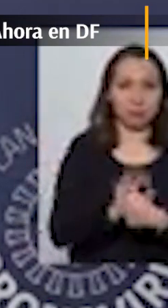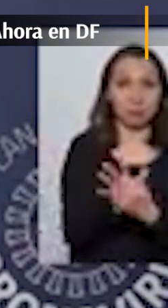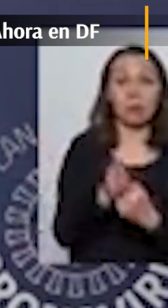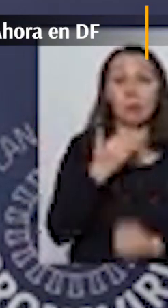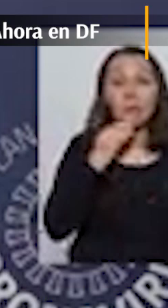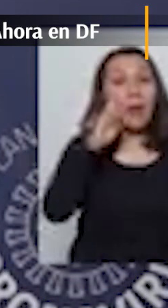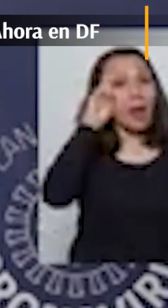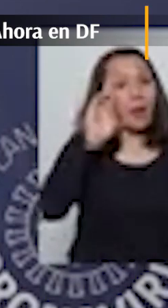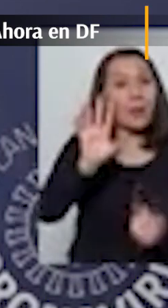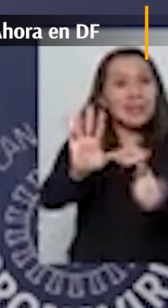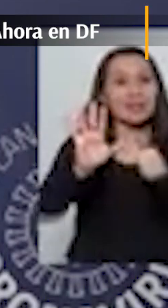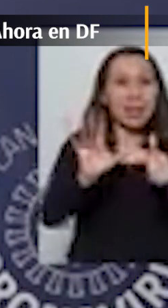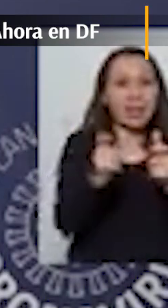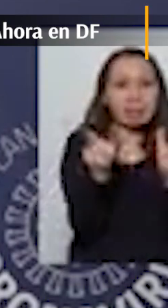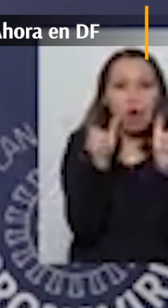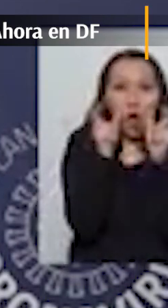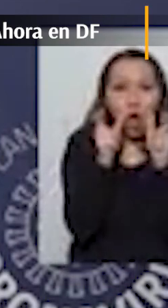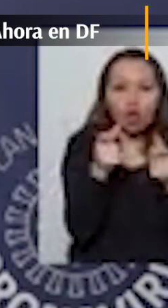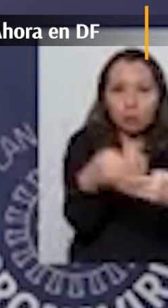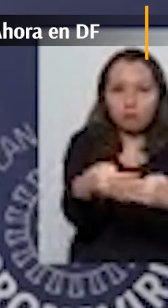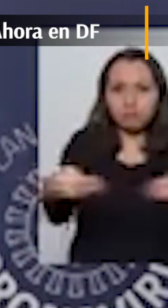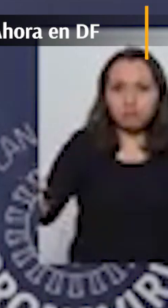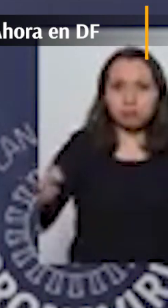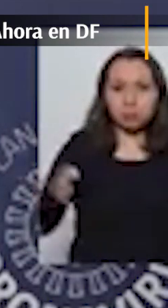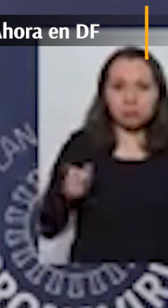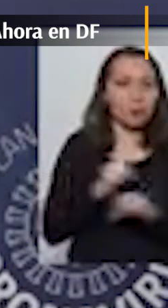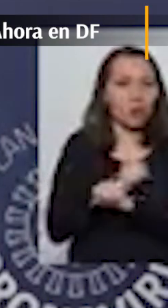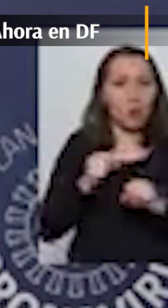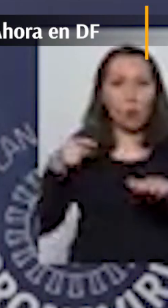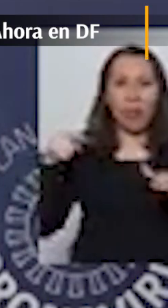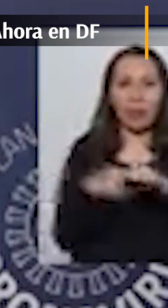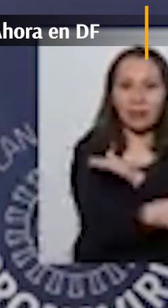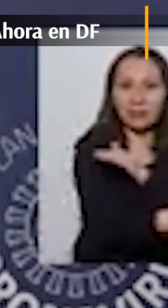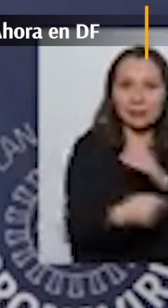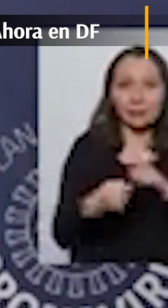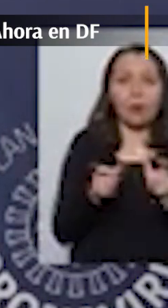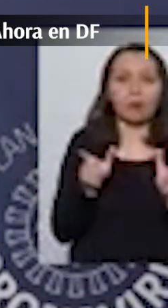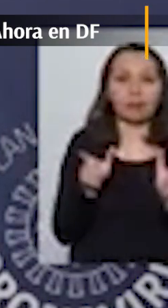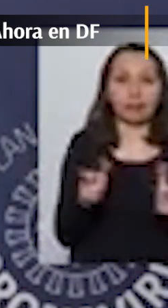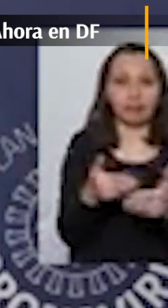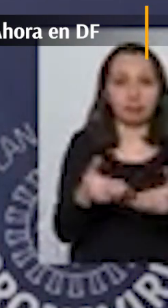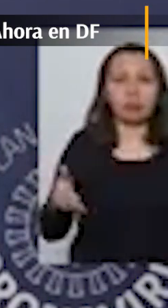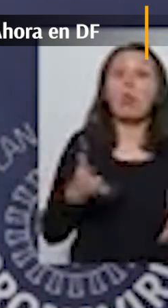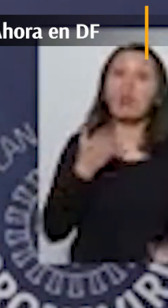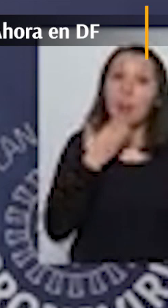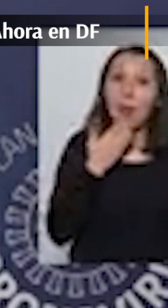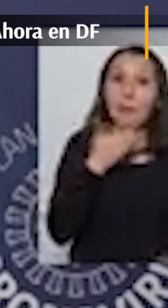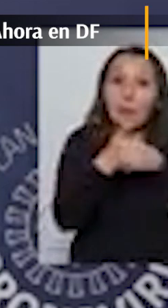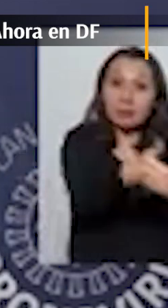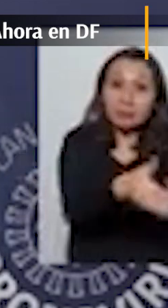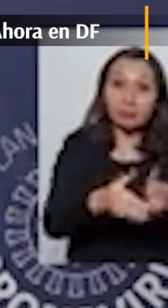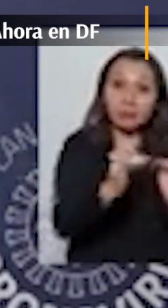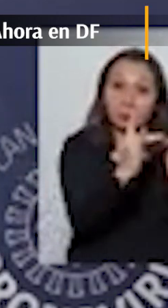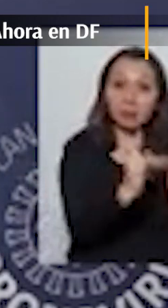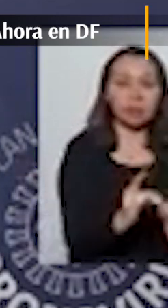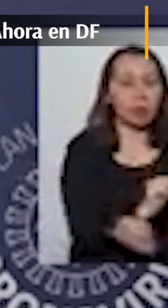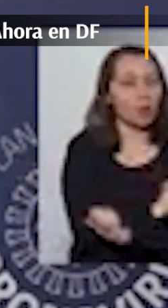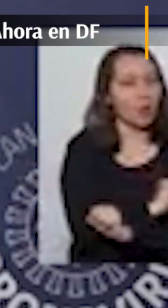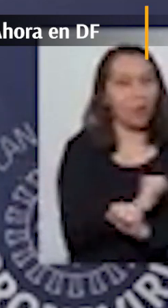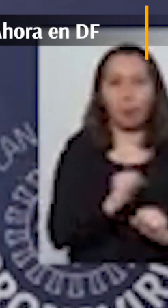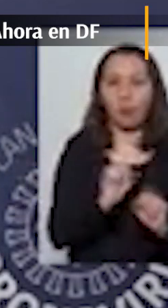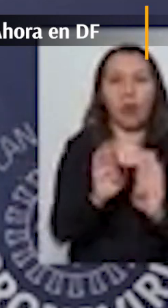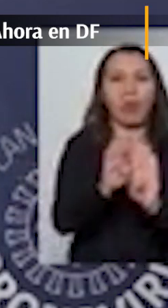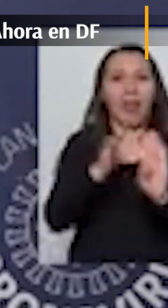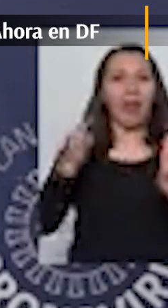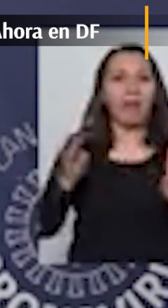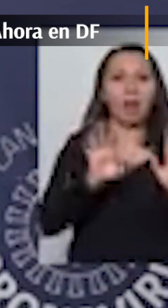que tenemos 6 cordones sanitarios que siguen vigentes en nuestro país y también los cementerios no podrán funcionar